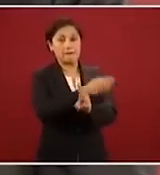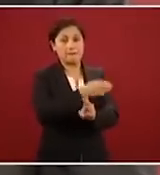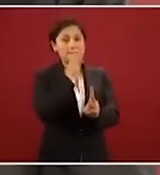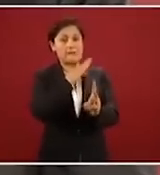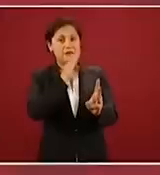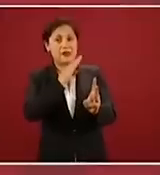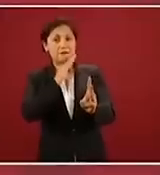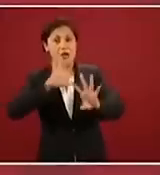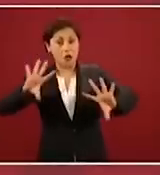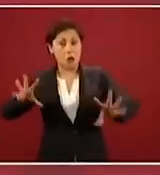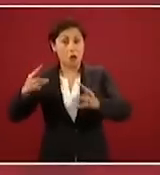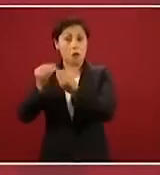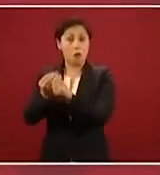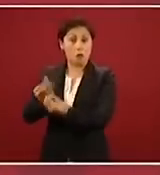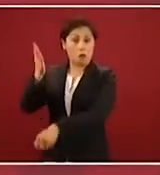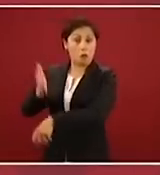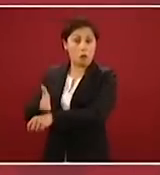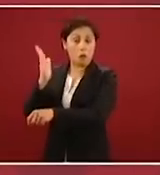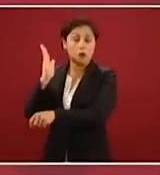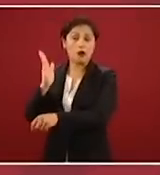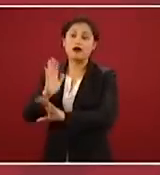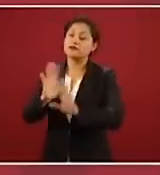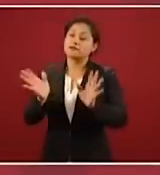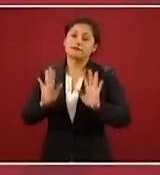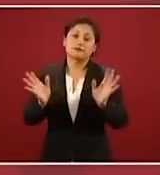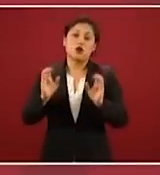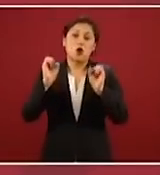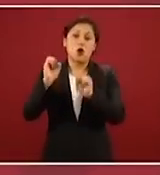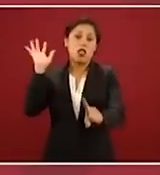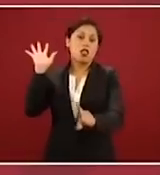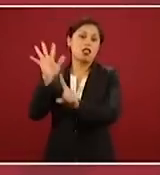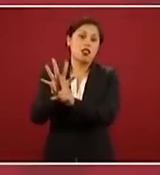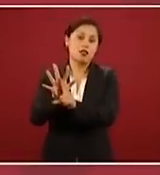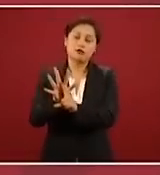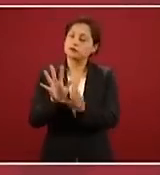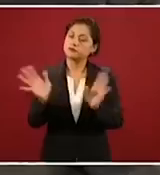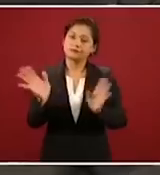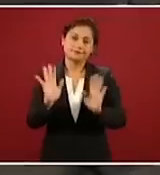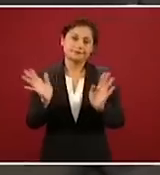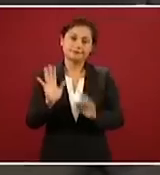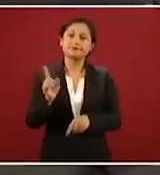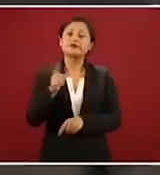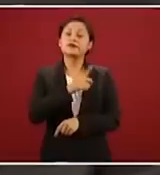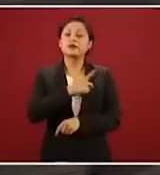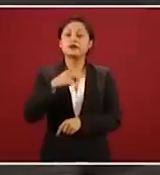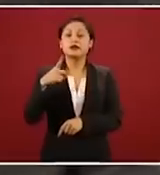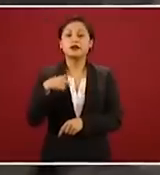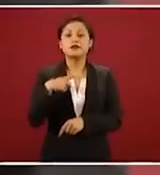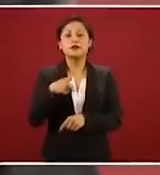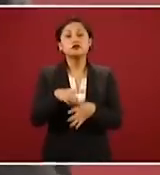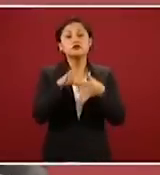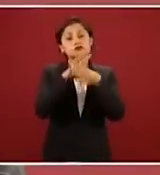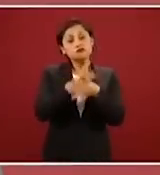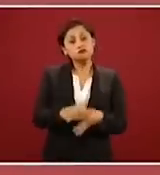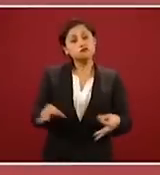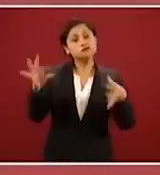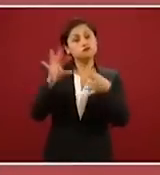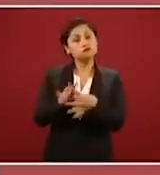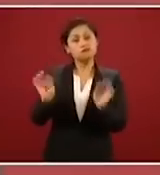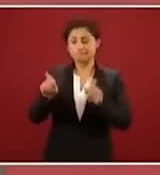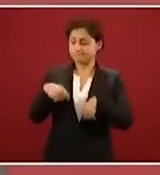Es explicar cómo son las cosas hasta donde nos corresponde a nosotros y que la autoridad competente